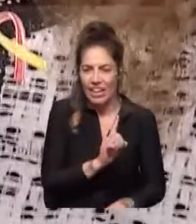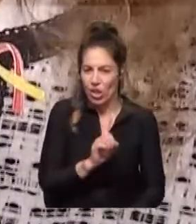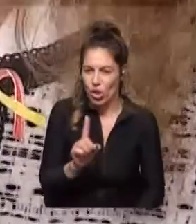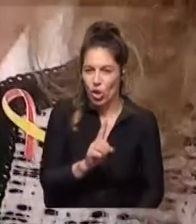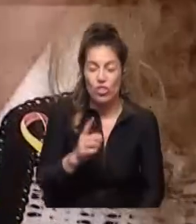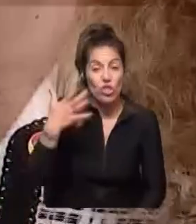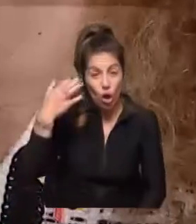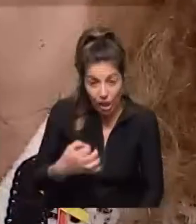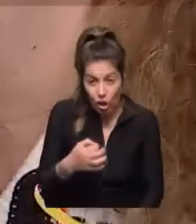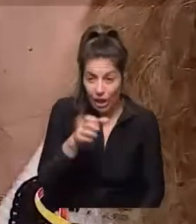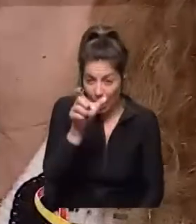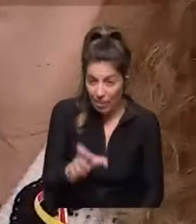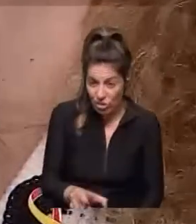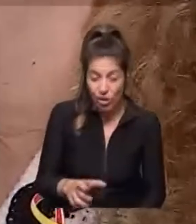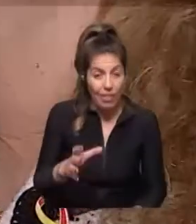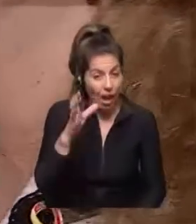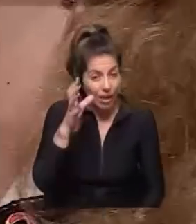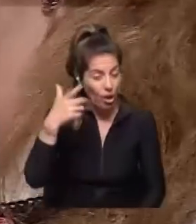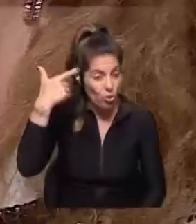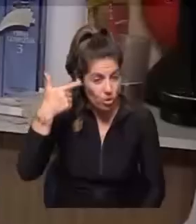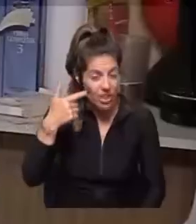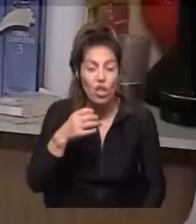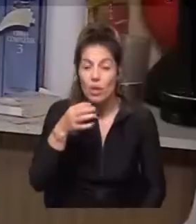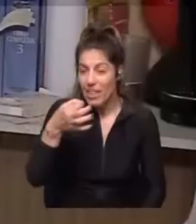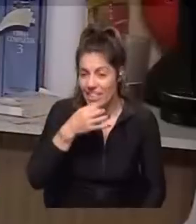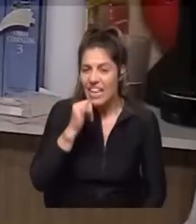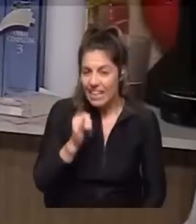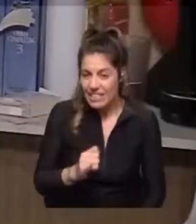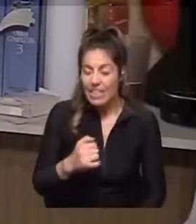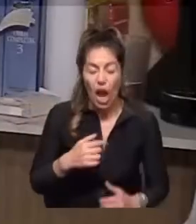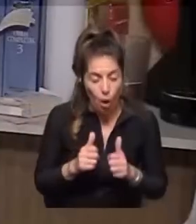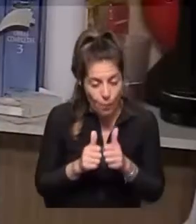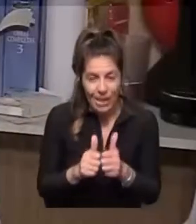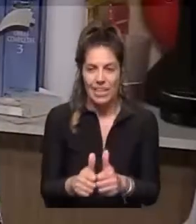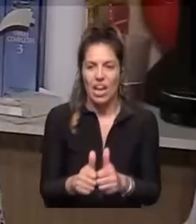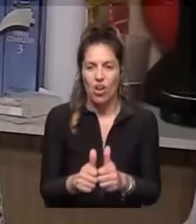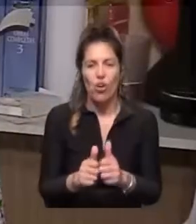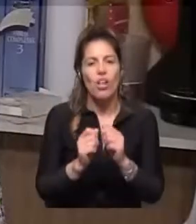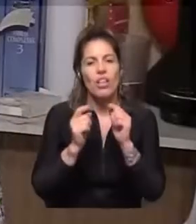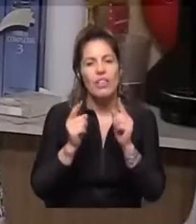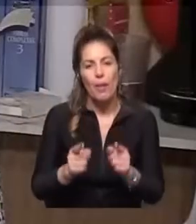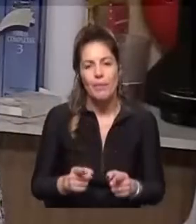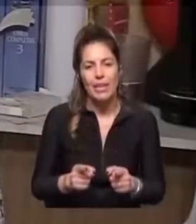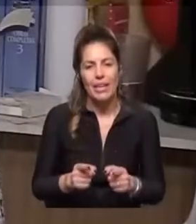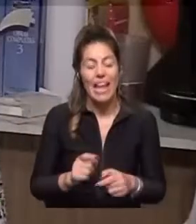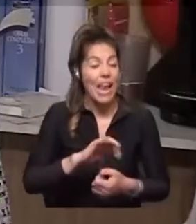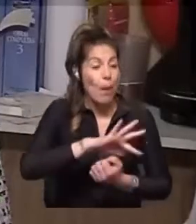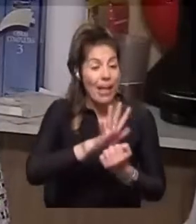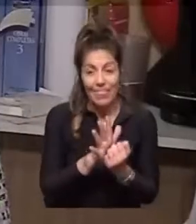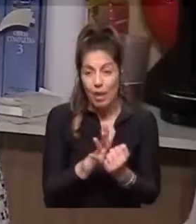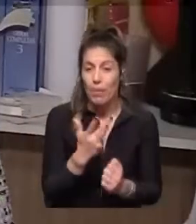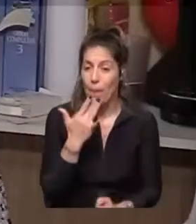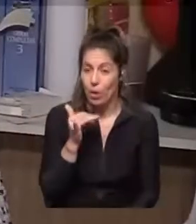está en riesgo de suicidio y si me dice que sí acompañarlo a donde sea está por ejemplo en la pandemia